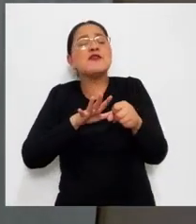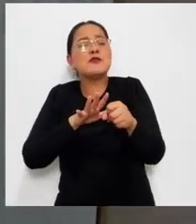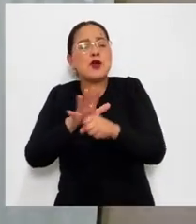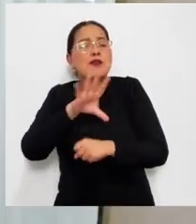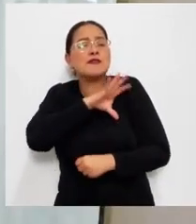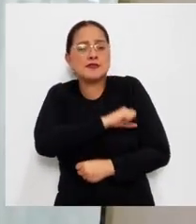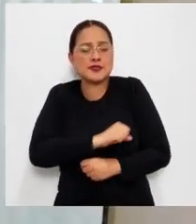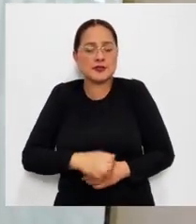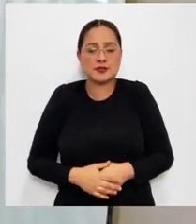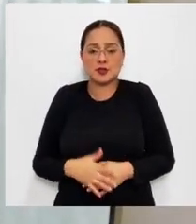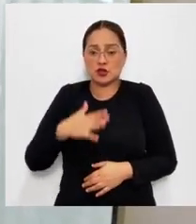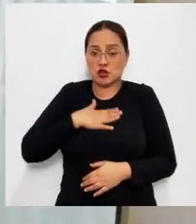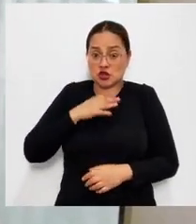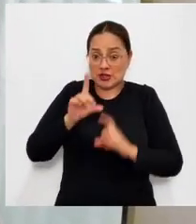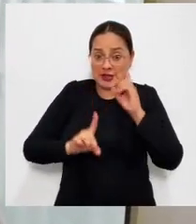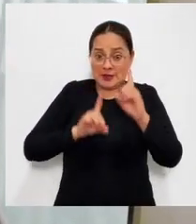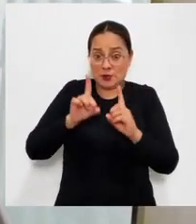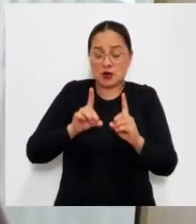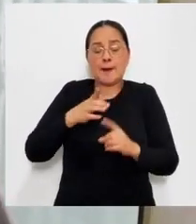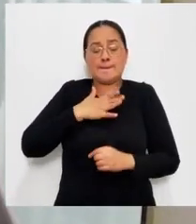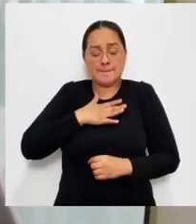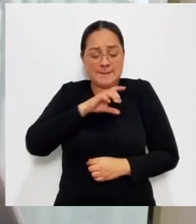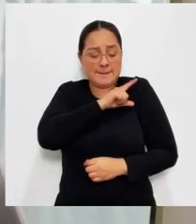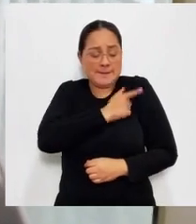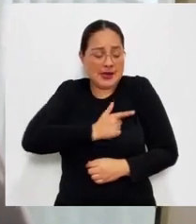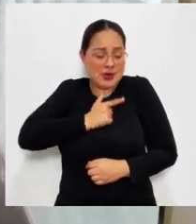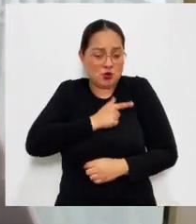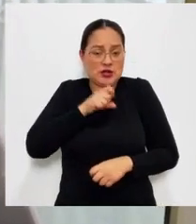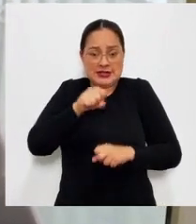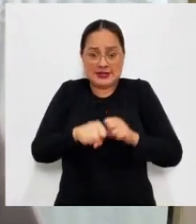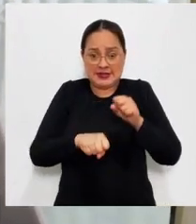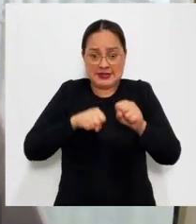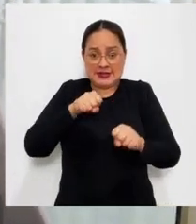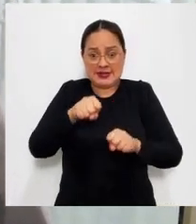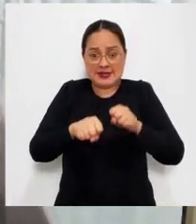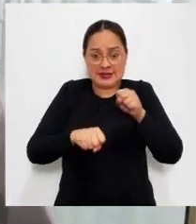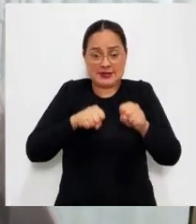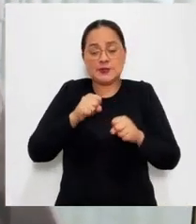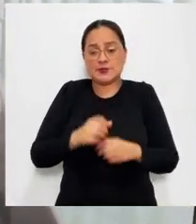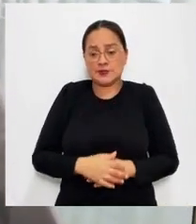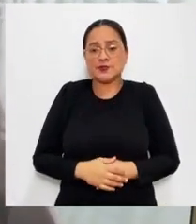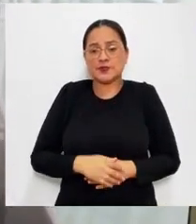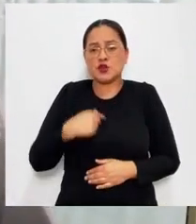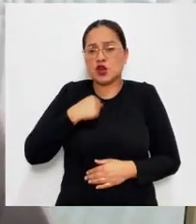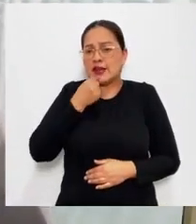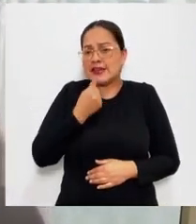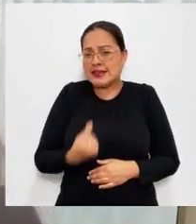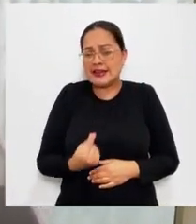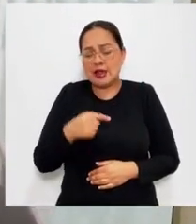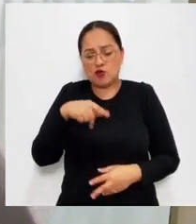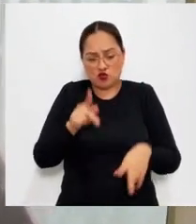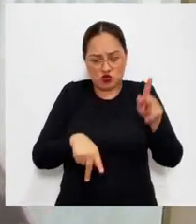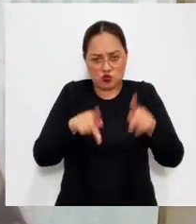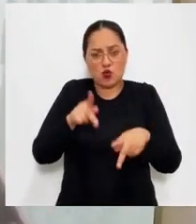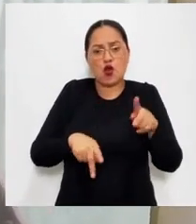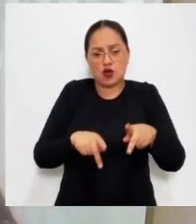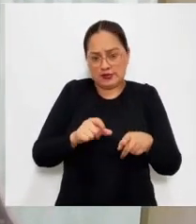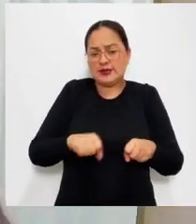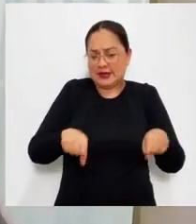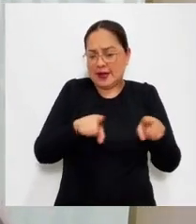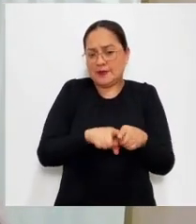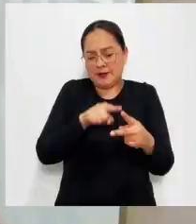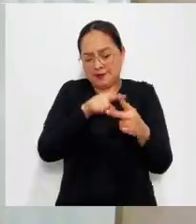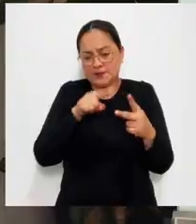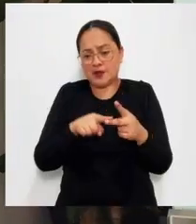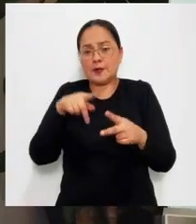favorito? ¿Qué deportes practico? Me gusta el ciclismo. De muy, muy niña jugaba fútbol, me gusta también